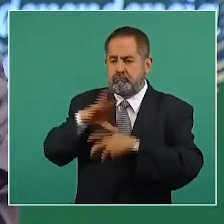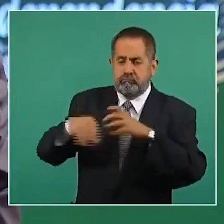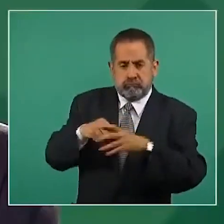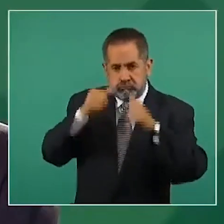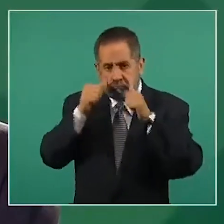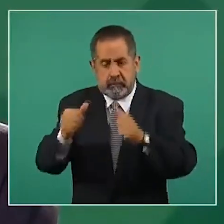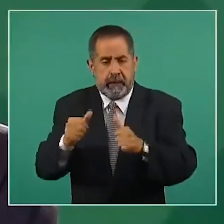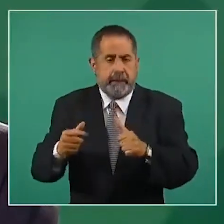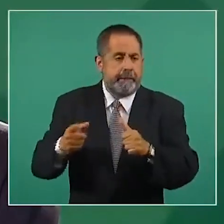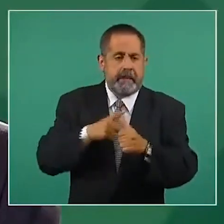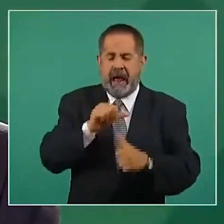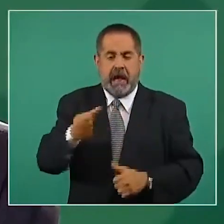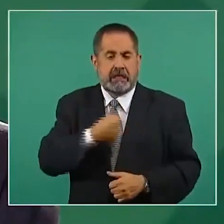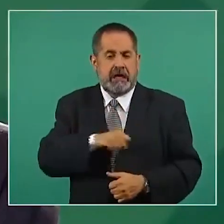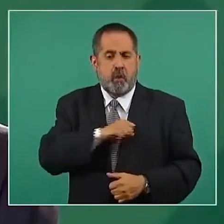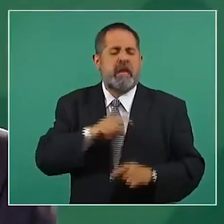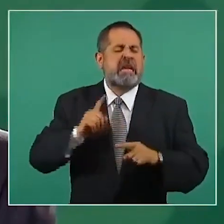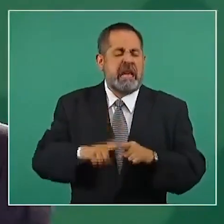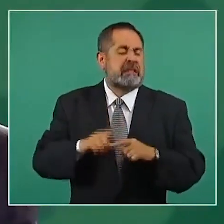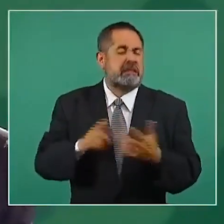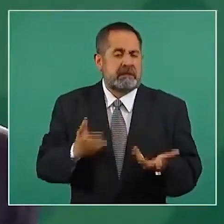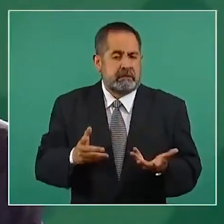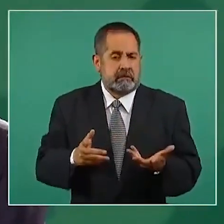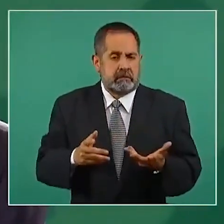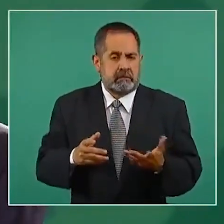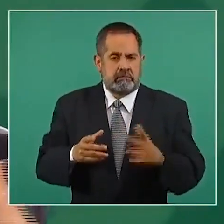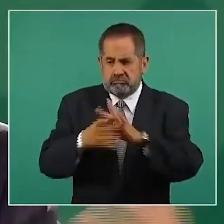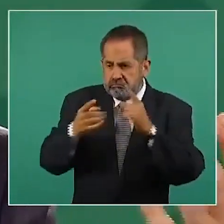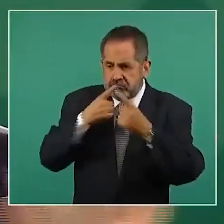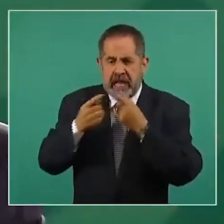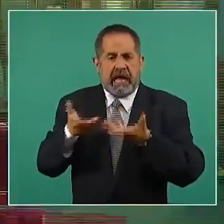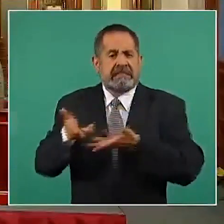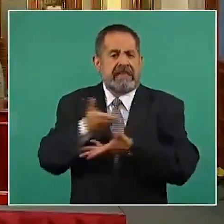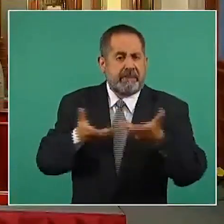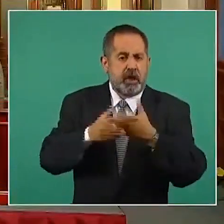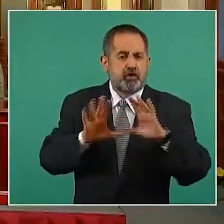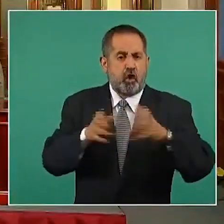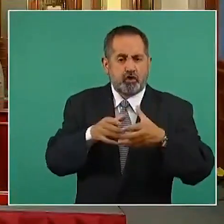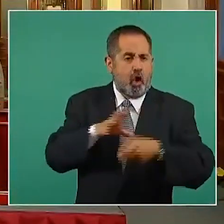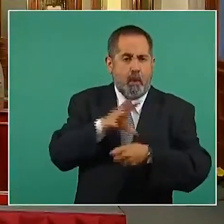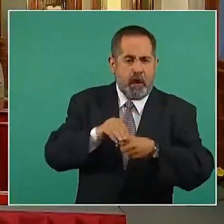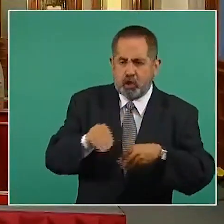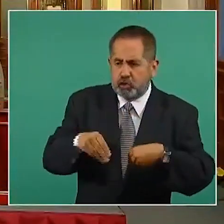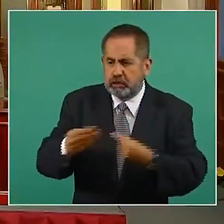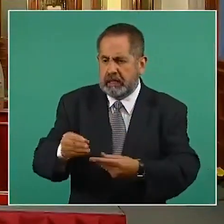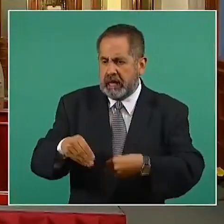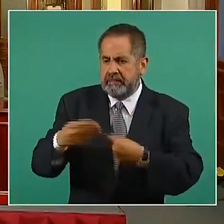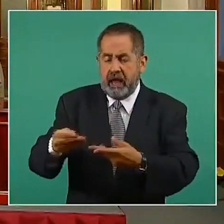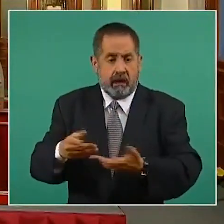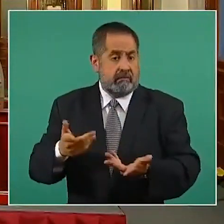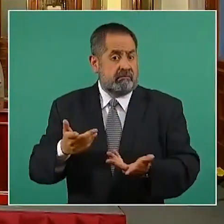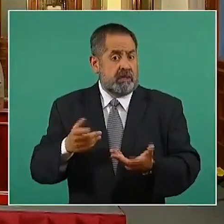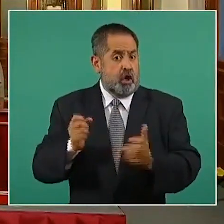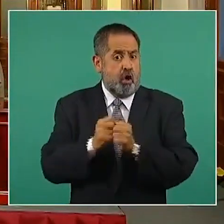modelo de atención primaria de la salud, que se basa en redes integradas de servicios, calidad o